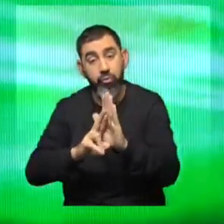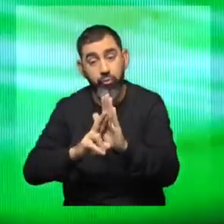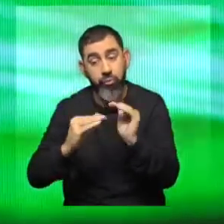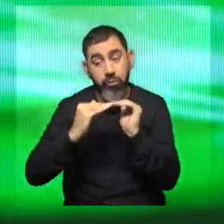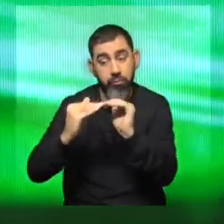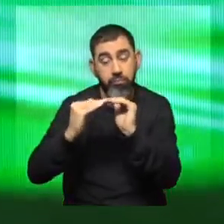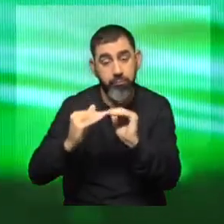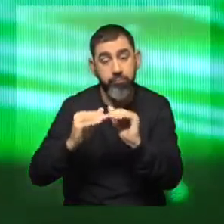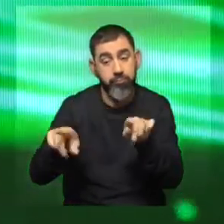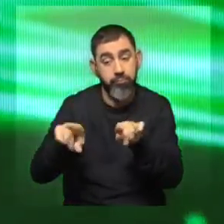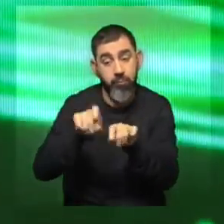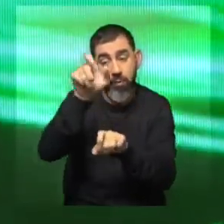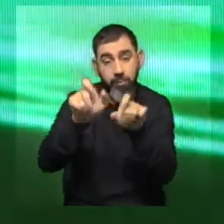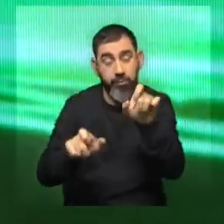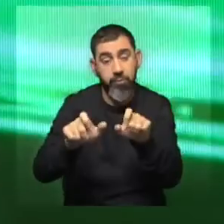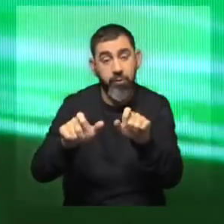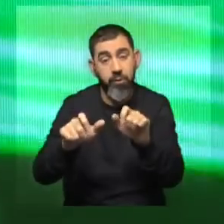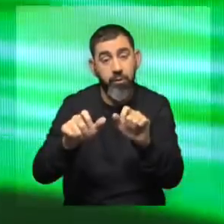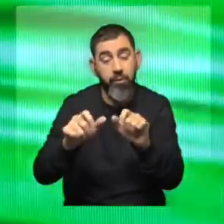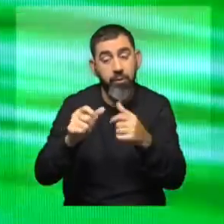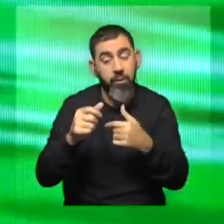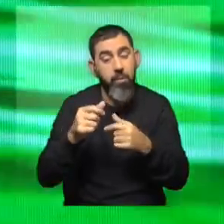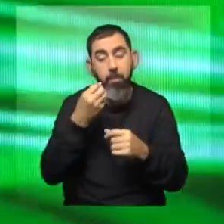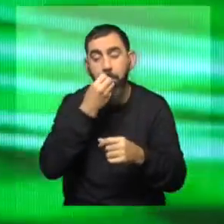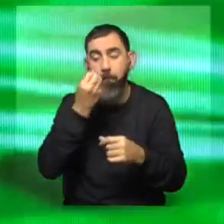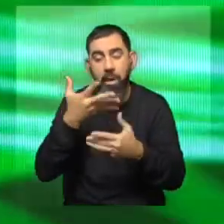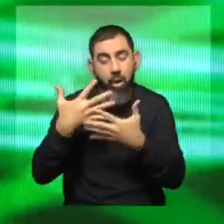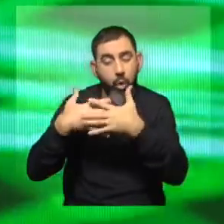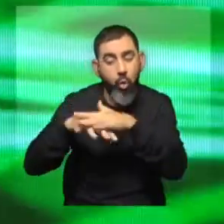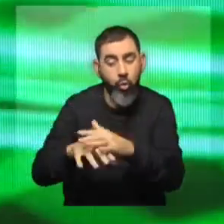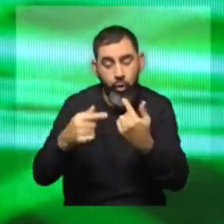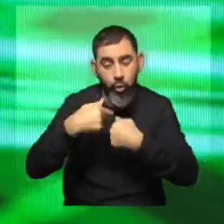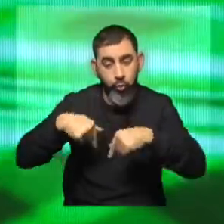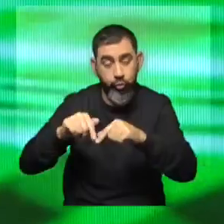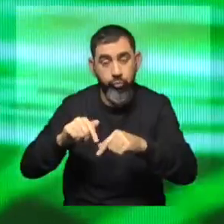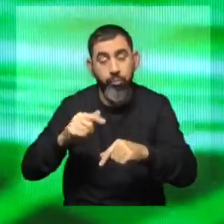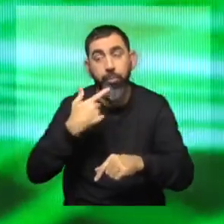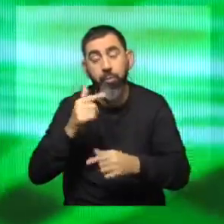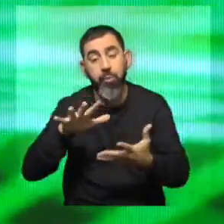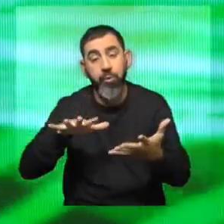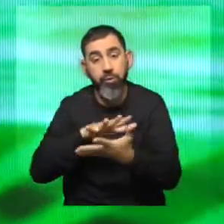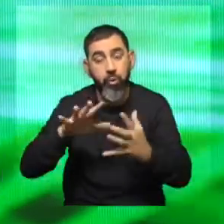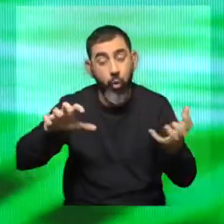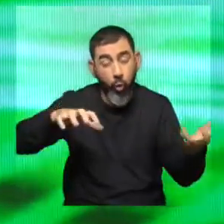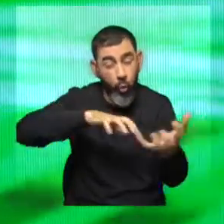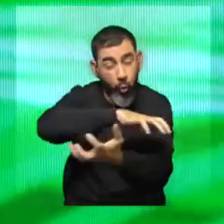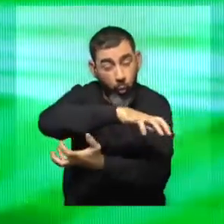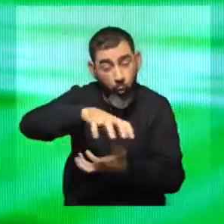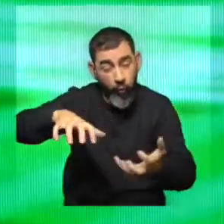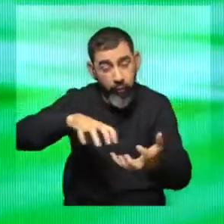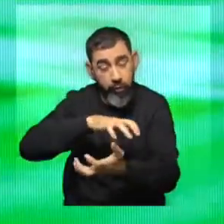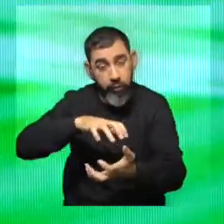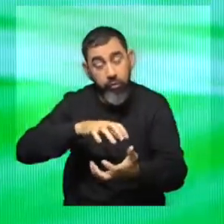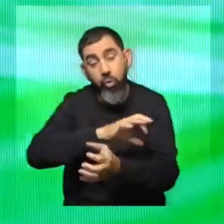son sus iguales y tienen un nivel de incidencia muchas veces mayor que el nuestro cuando hay situaciones de alto conflicto situaciones